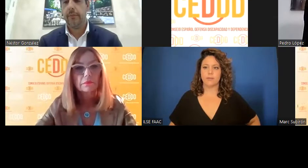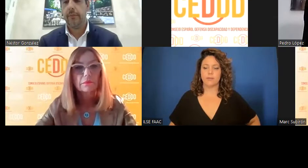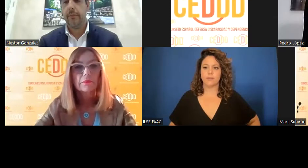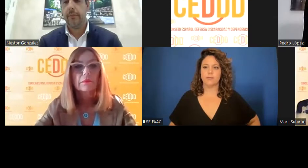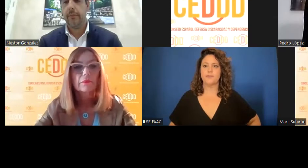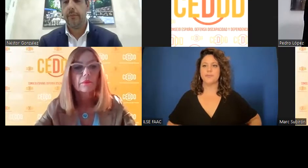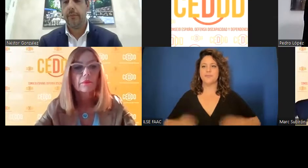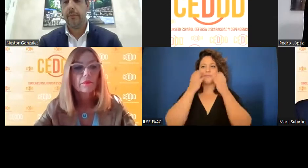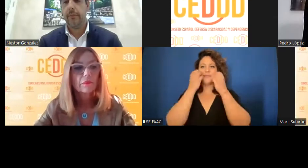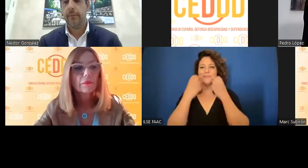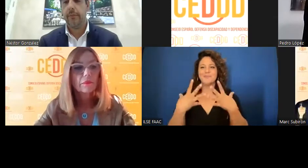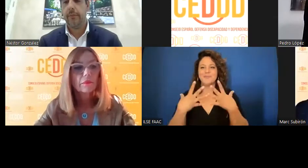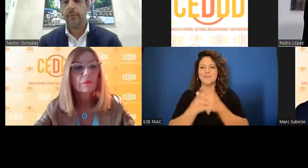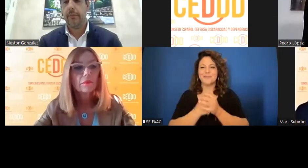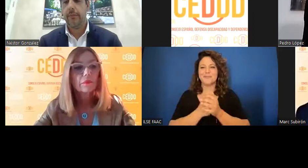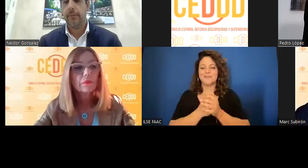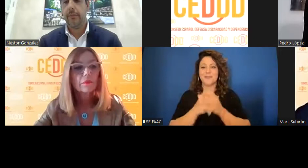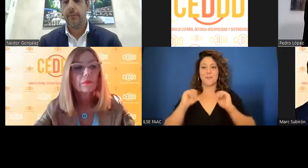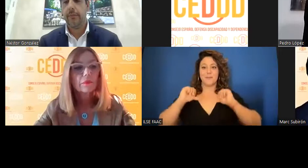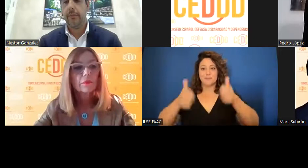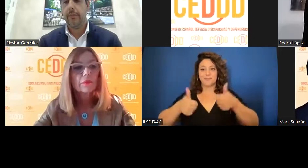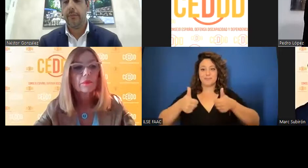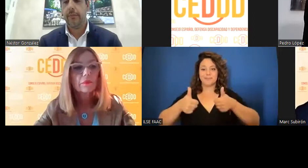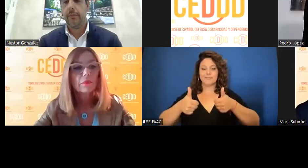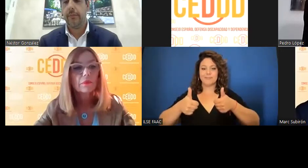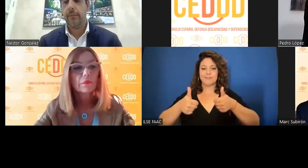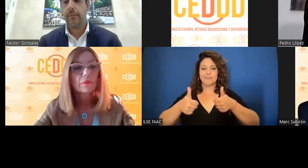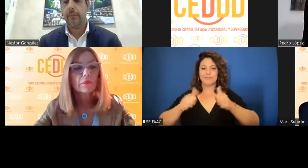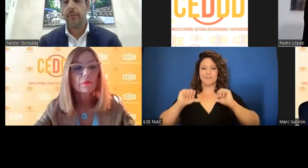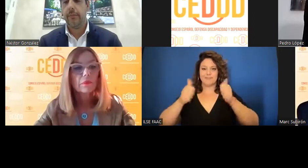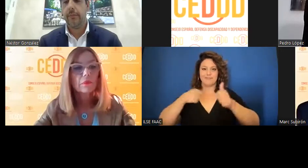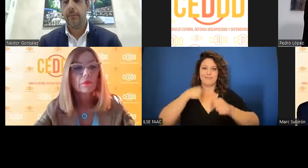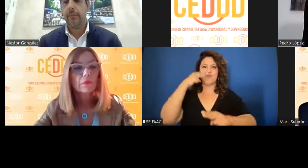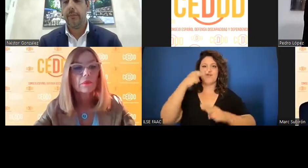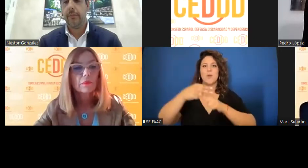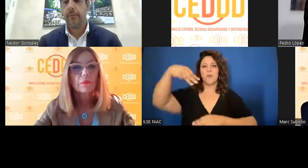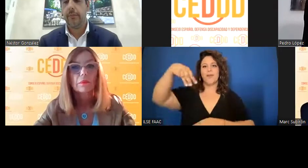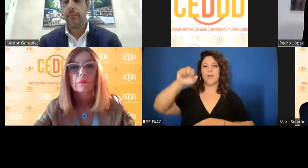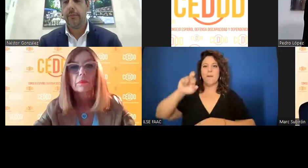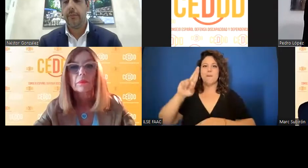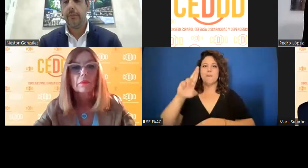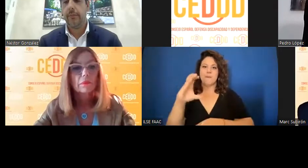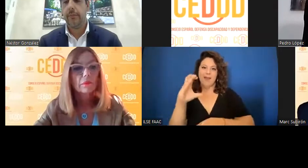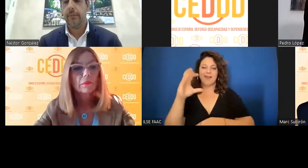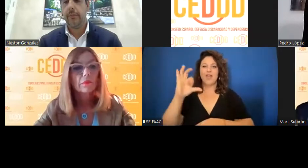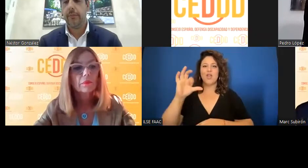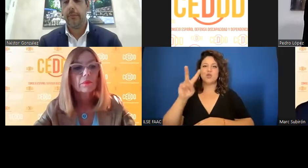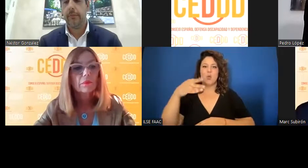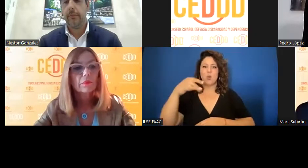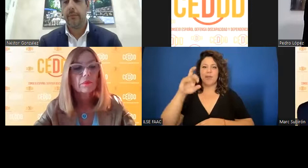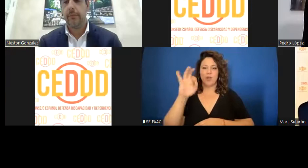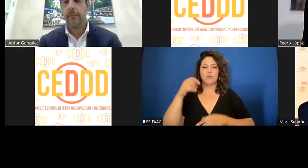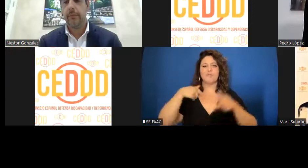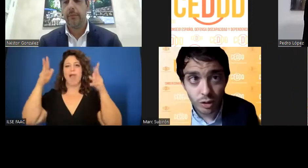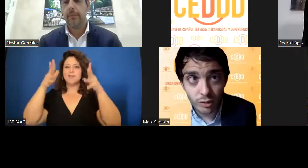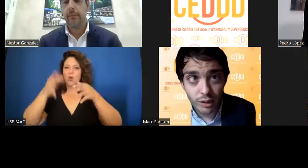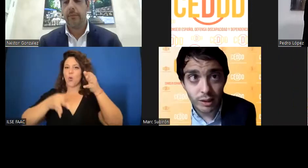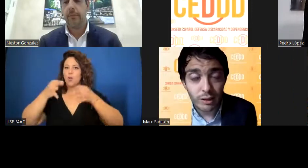Muy bien, pues empezamos. Mi nombre es Marc Subirón, soy asesor jurídico y secretario